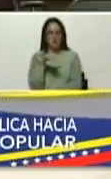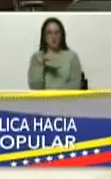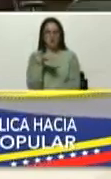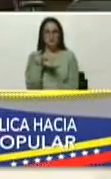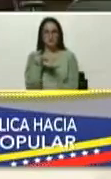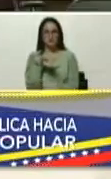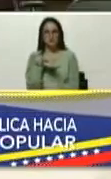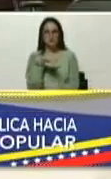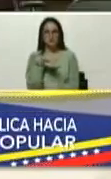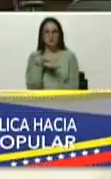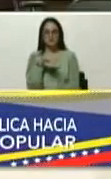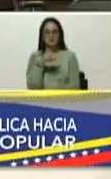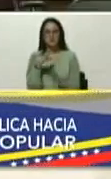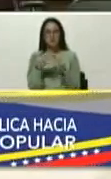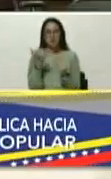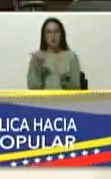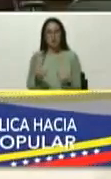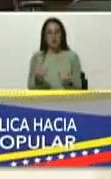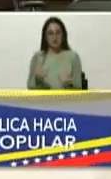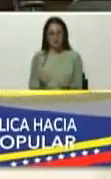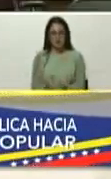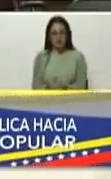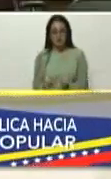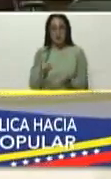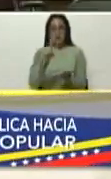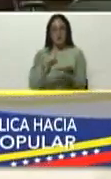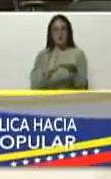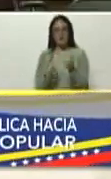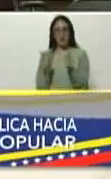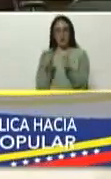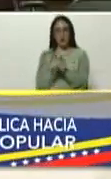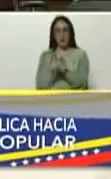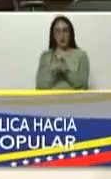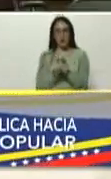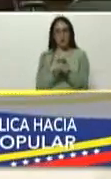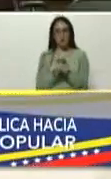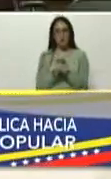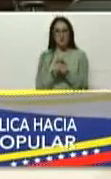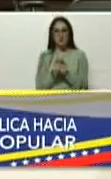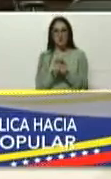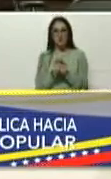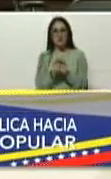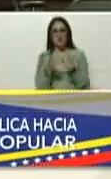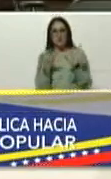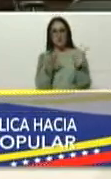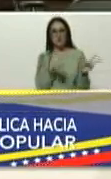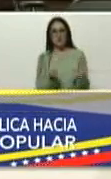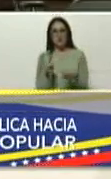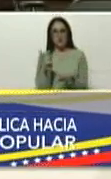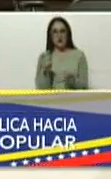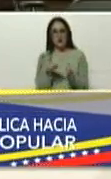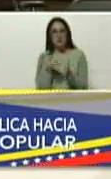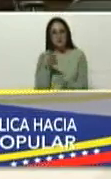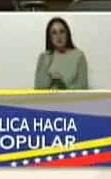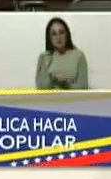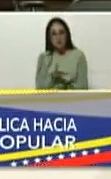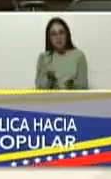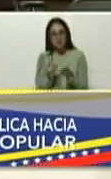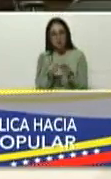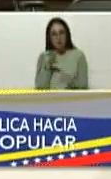todos aquí en la lista, porque la lista la veo corta. 9 invitados hay aquí, no sé si estarán todos,